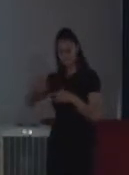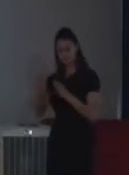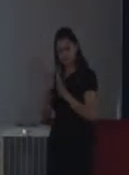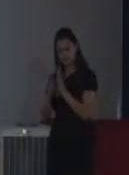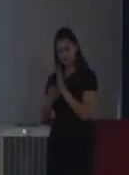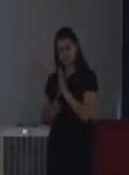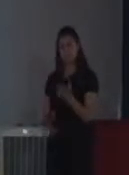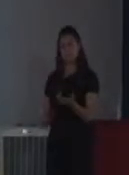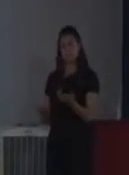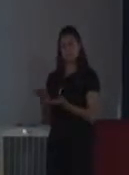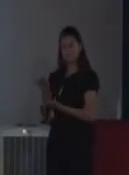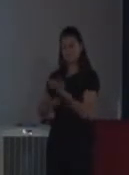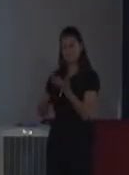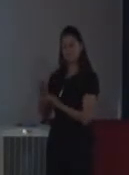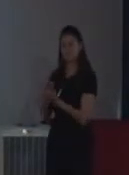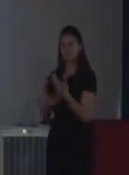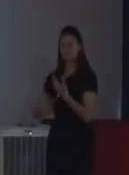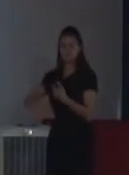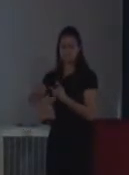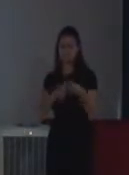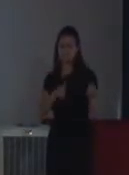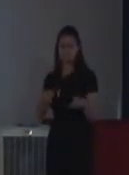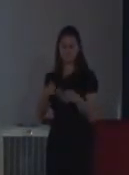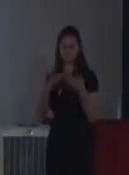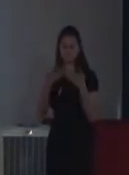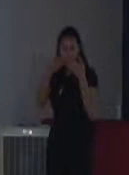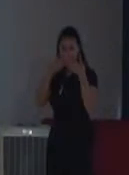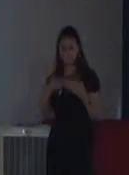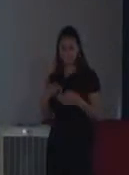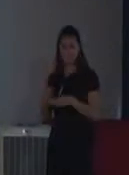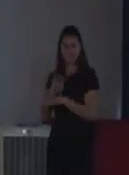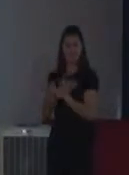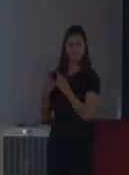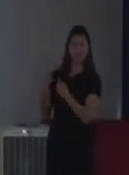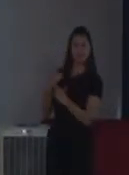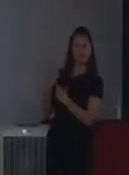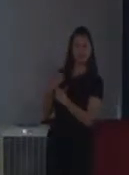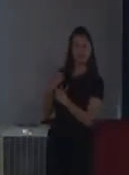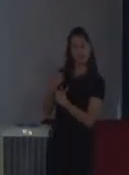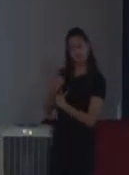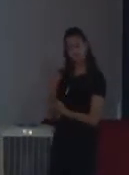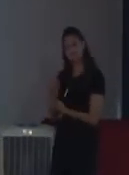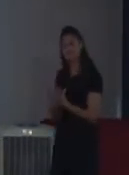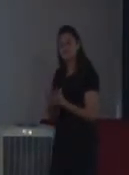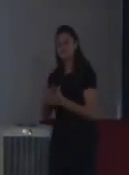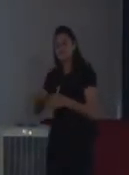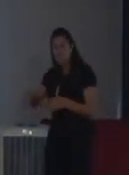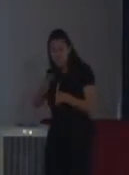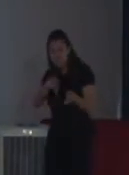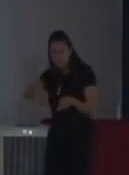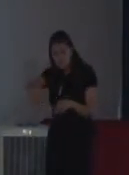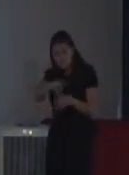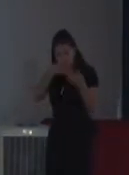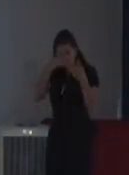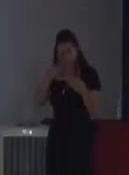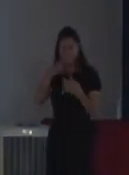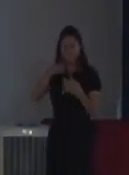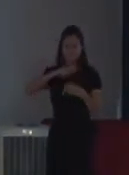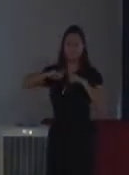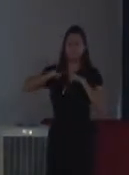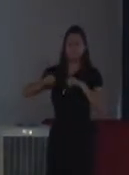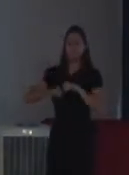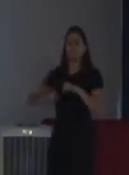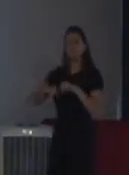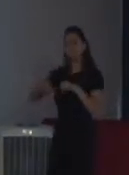discapacidad que han, digamos, estado por fuera. ¿Eso qué quiere decir? Que la población con discapacidad tiene que movilizarse a